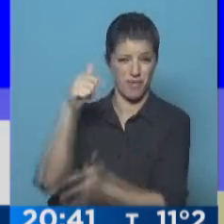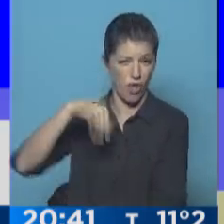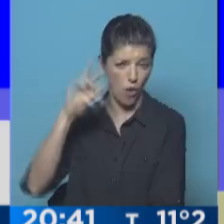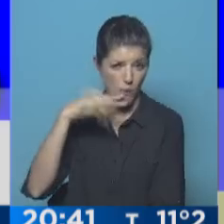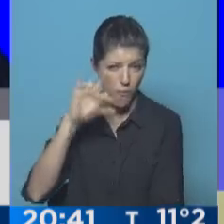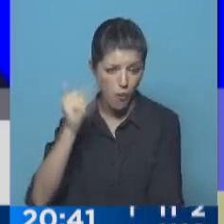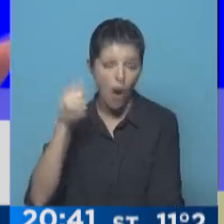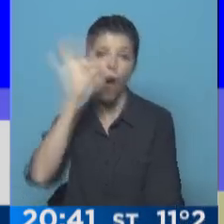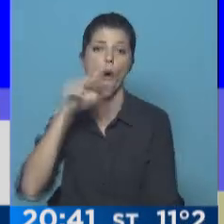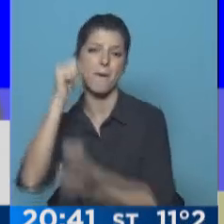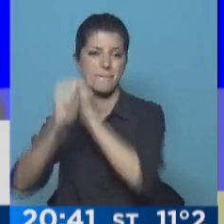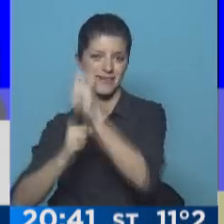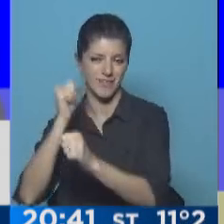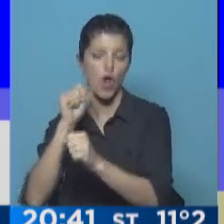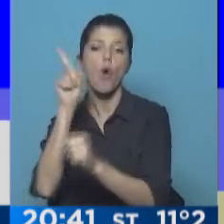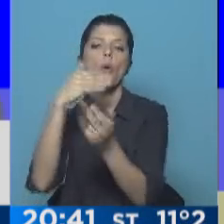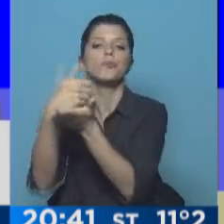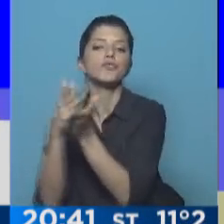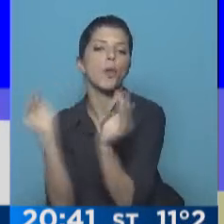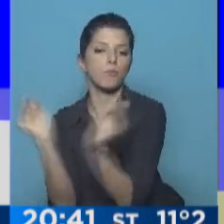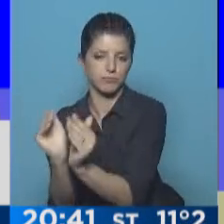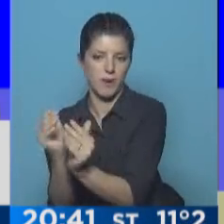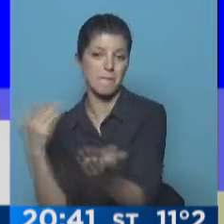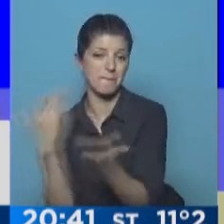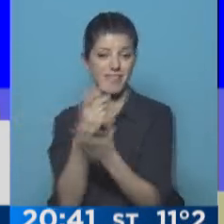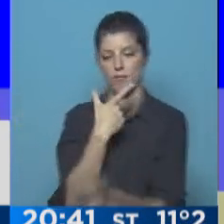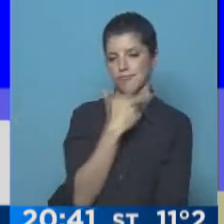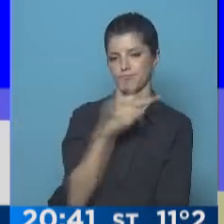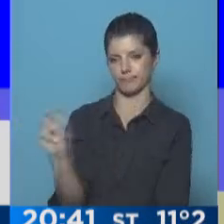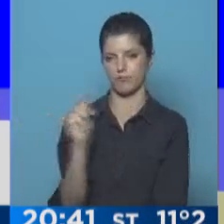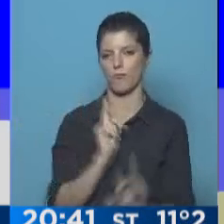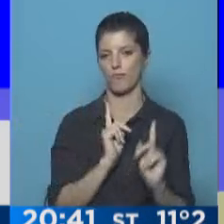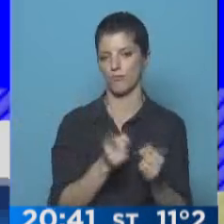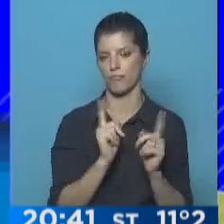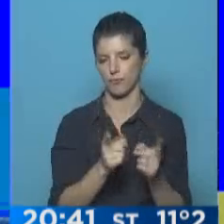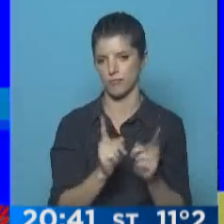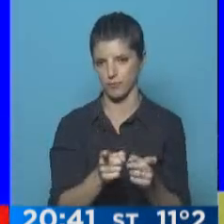los empresarios o pequeños sectores de la izquierda ecuatoriana que no apoyan al presidente Correa.